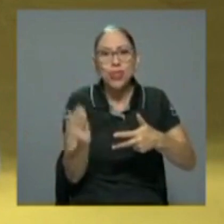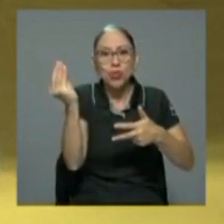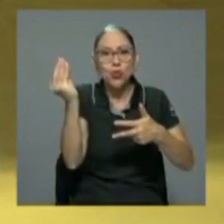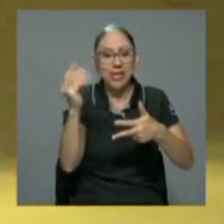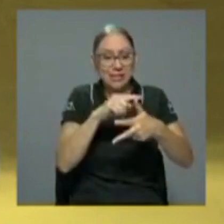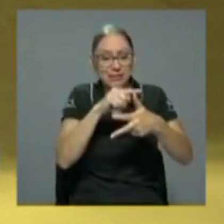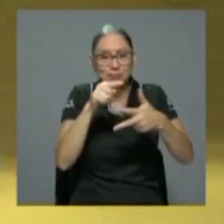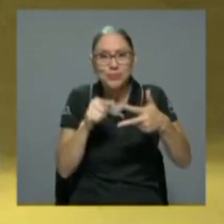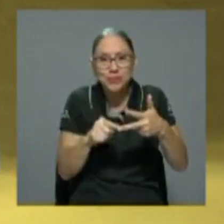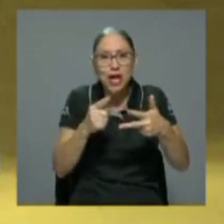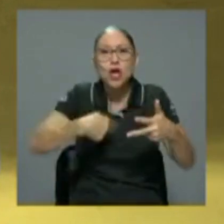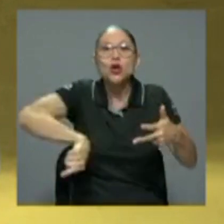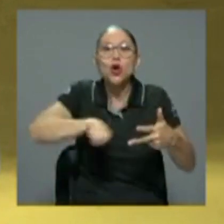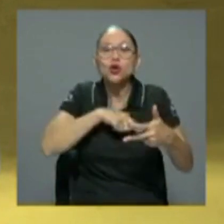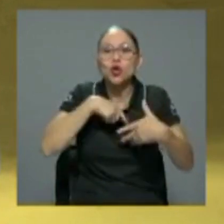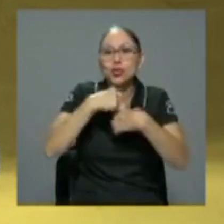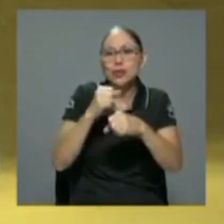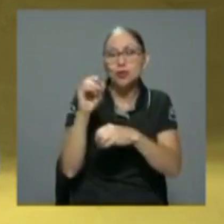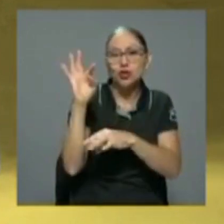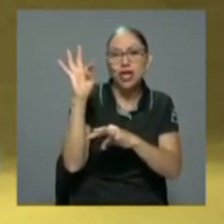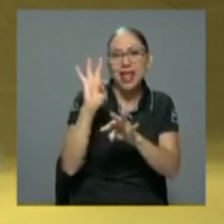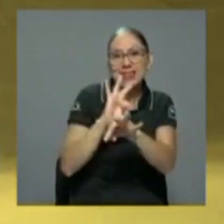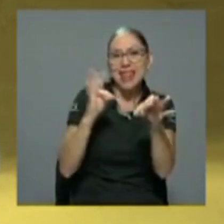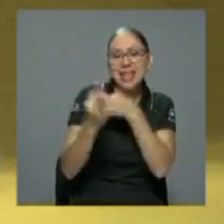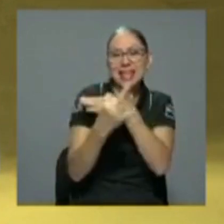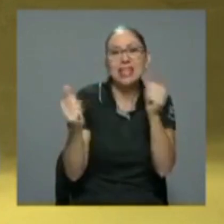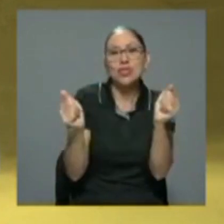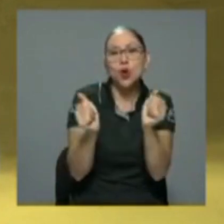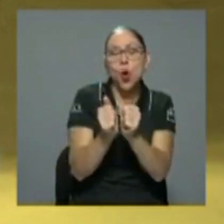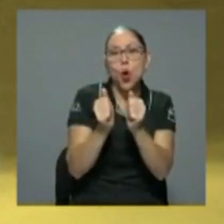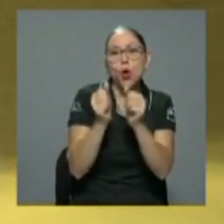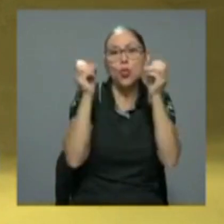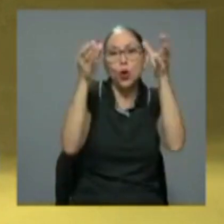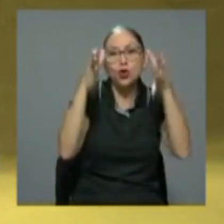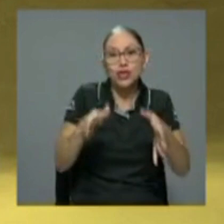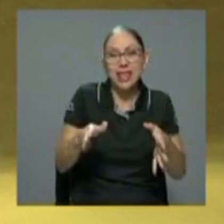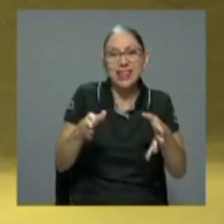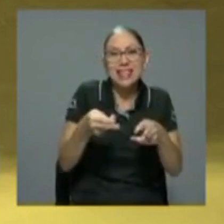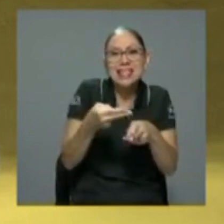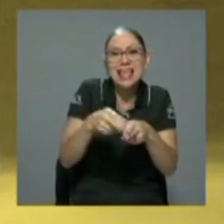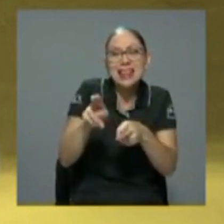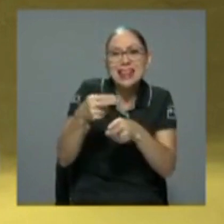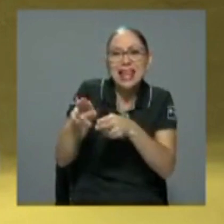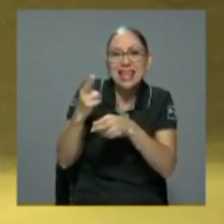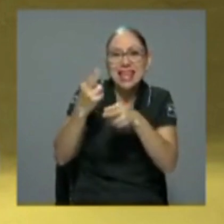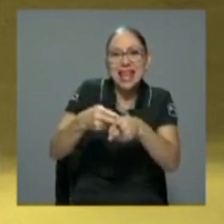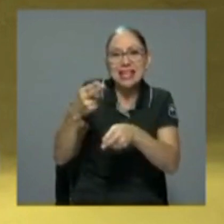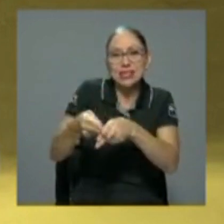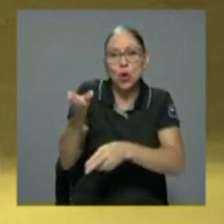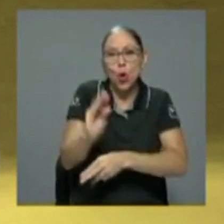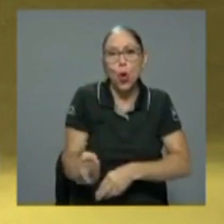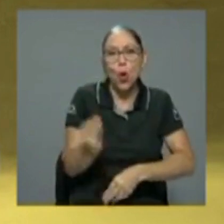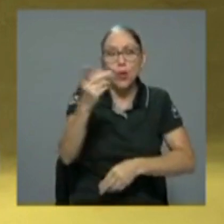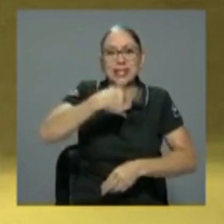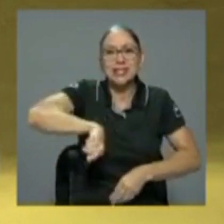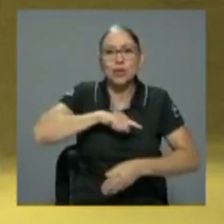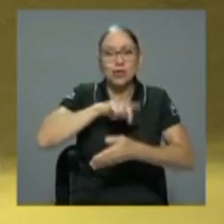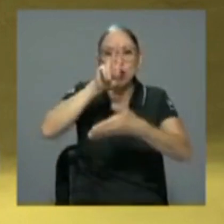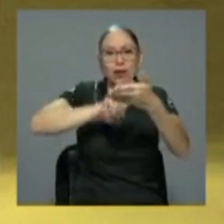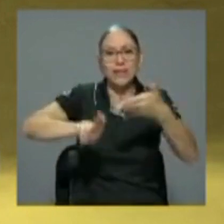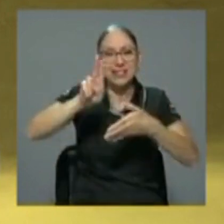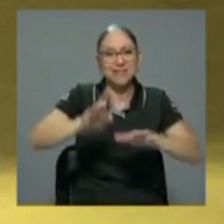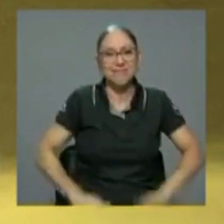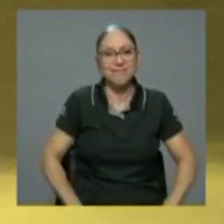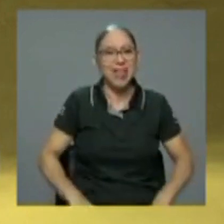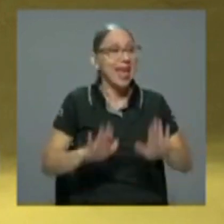dictados primordialmente por personas docentes interinas jóvenes de nuestra universidad. Excelente, vamos a